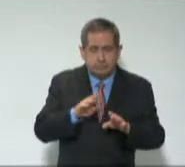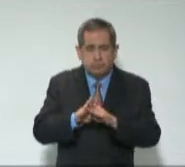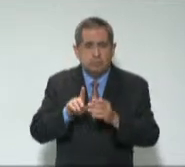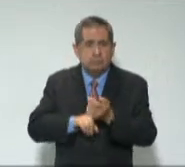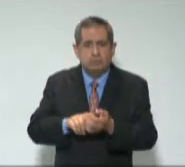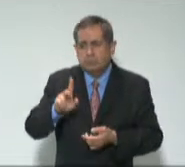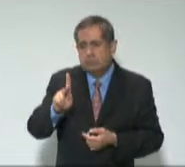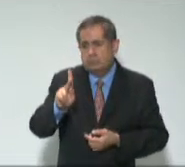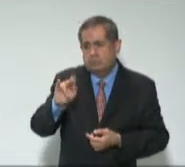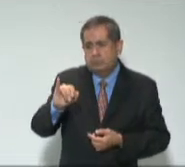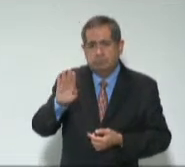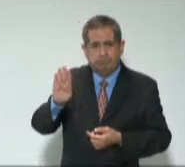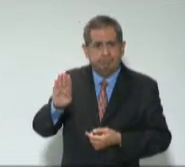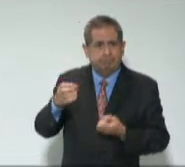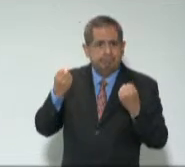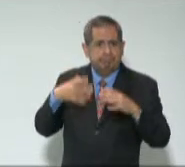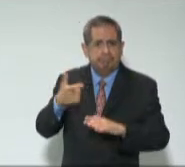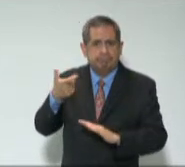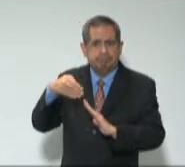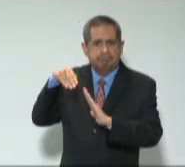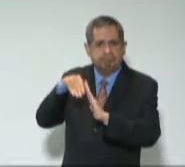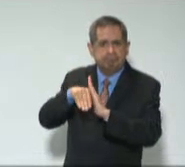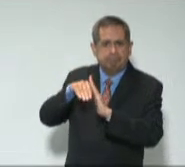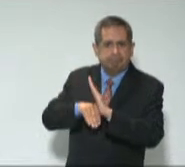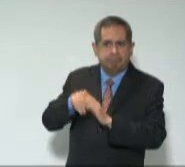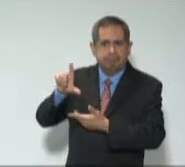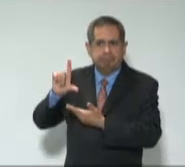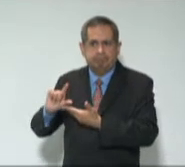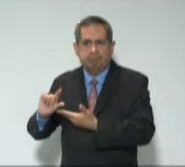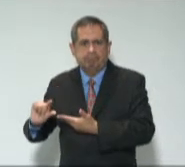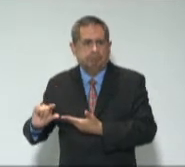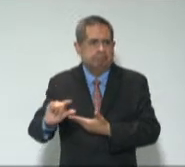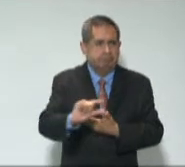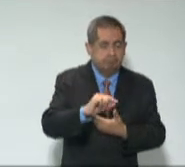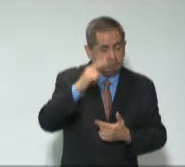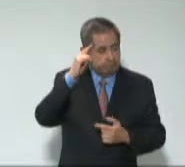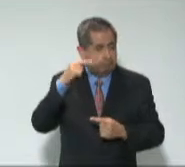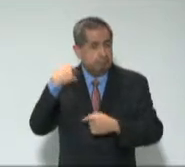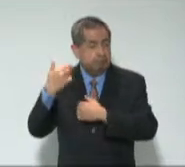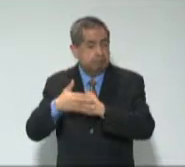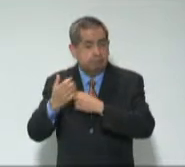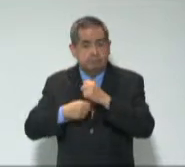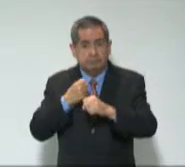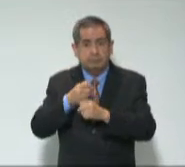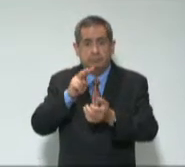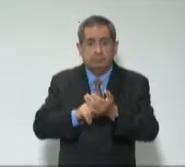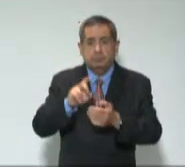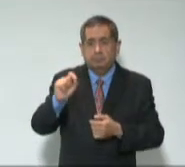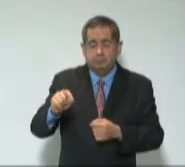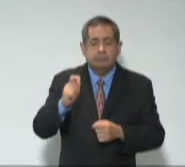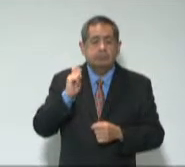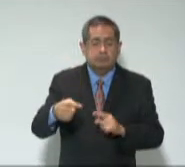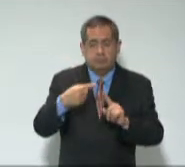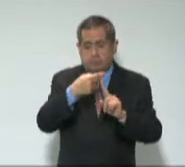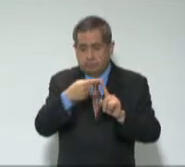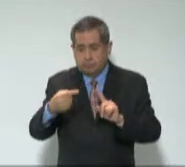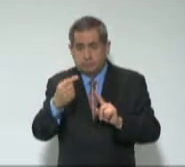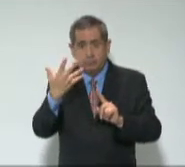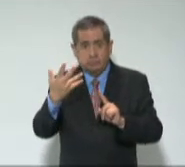interno bruto para nuestra región en donde se habla ya de una proyección 2020 de men